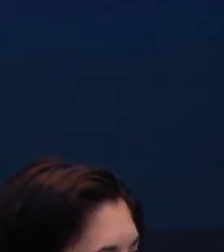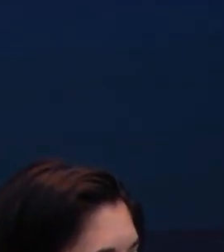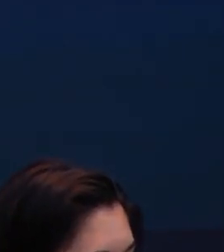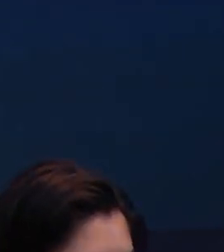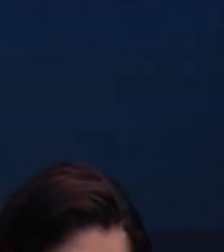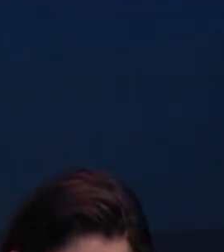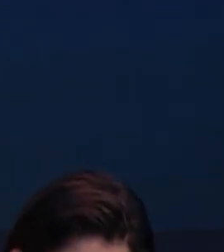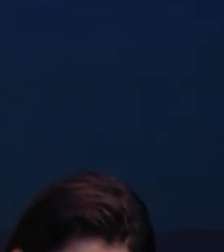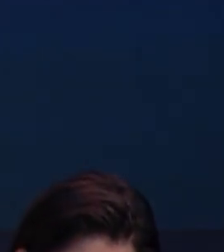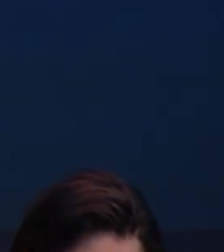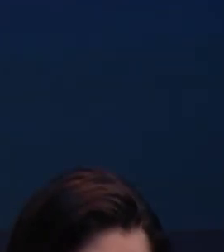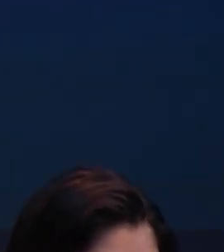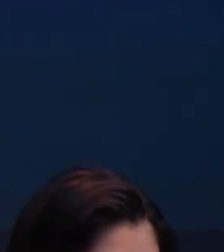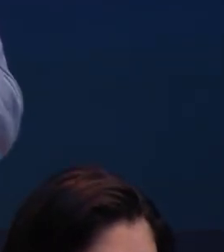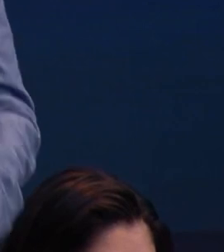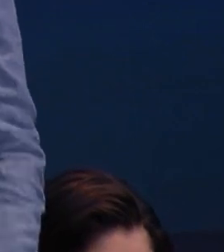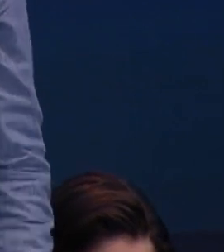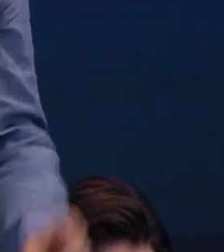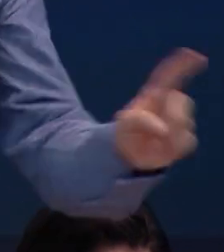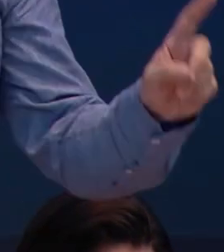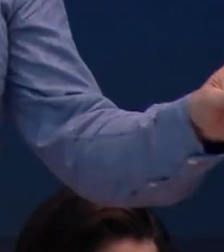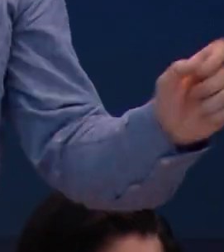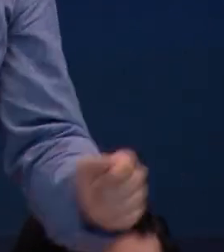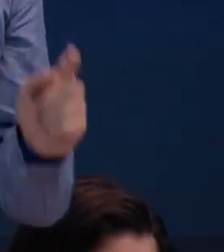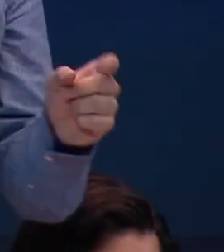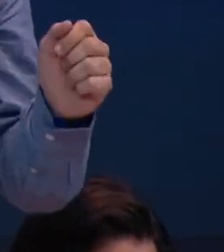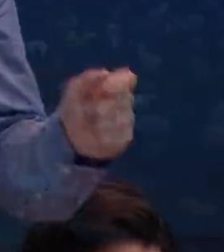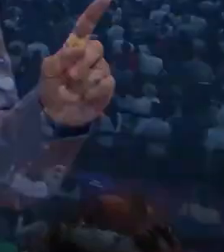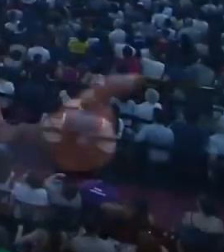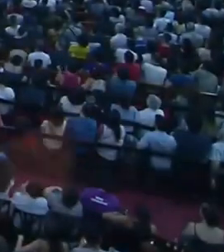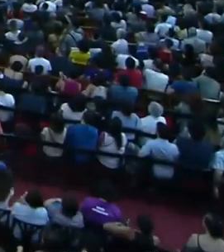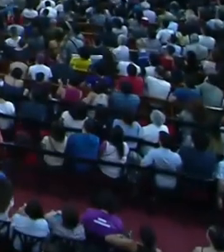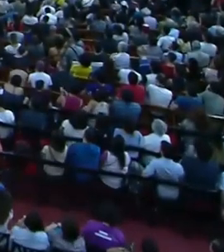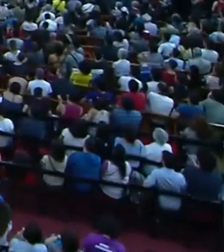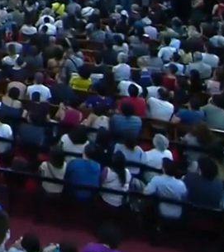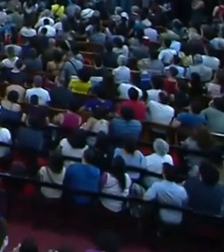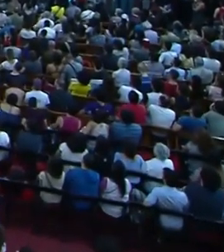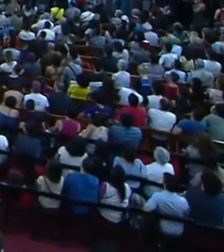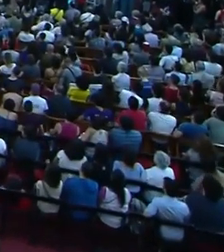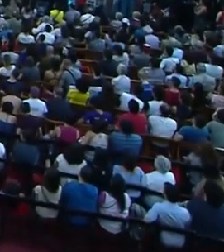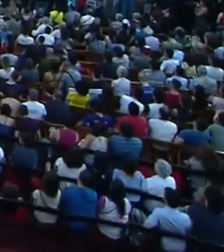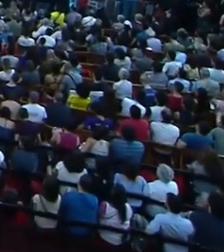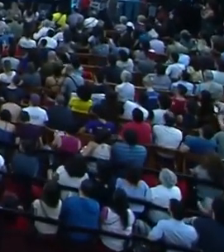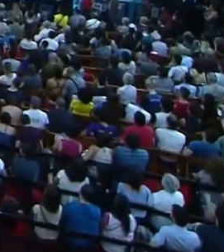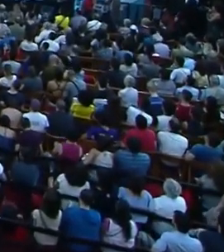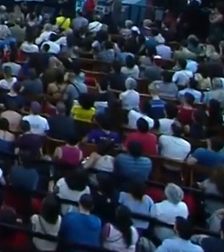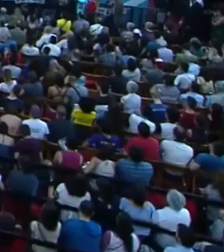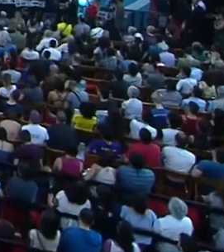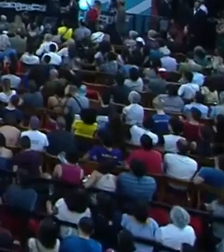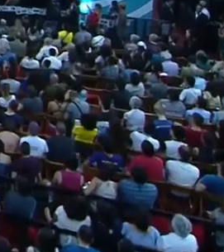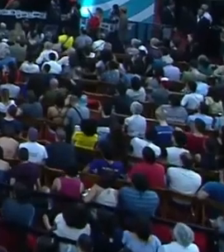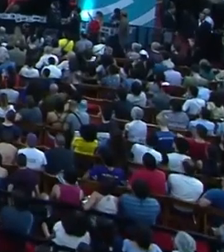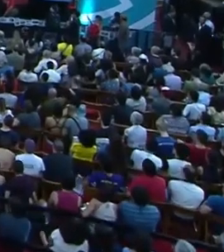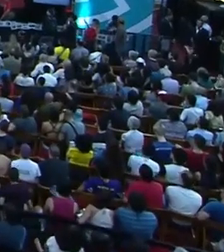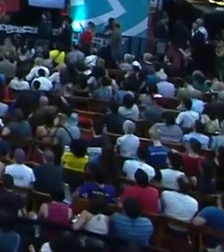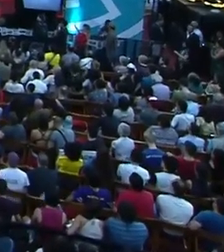Esa Barcelona, que precisamente porque es internacionalista, acaba de aprobar